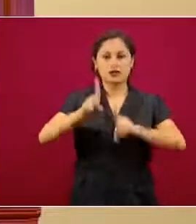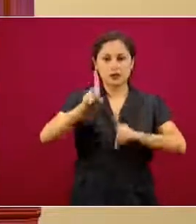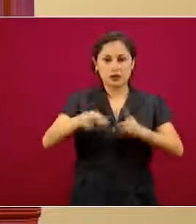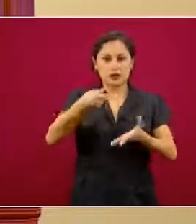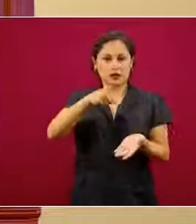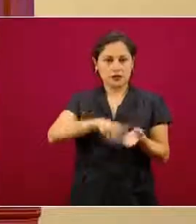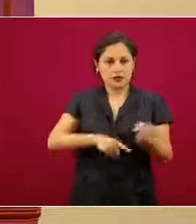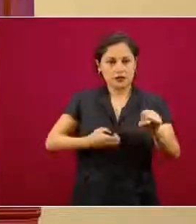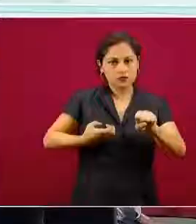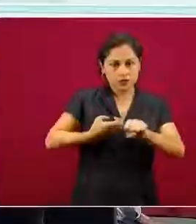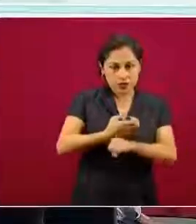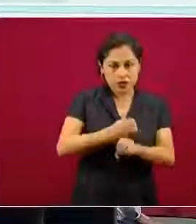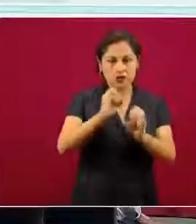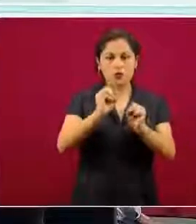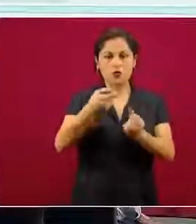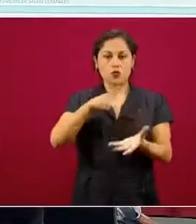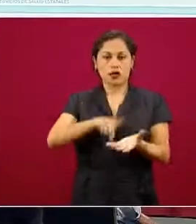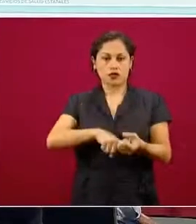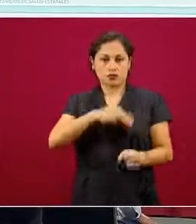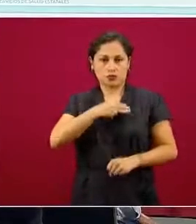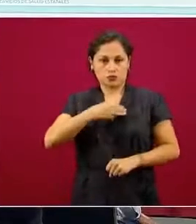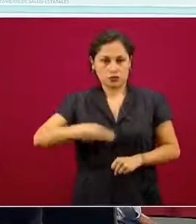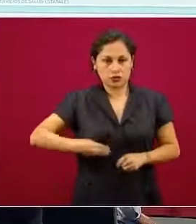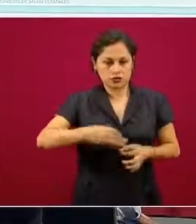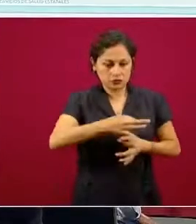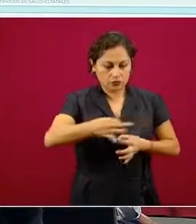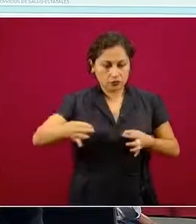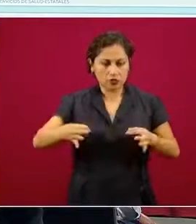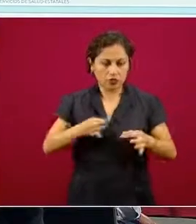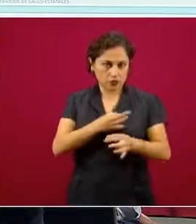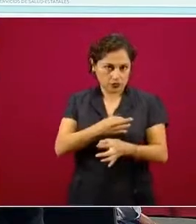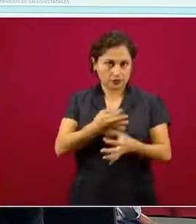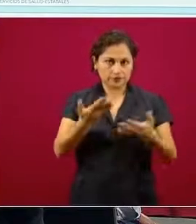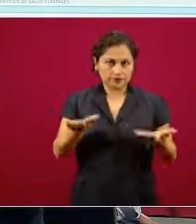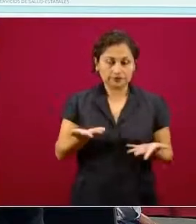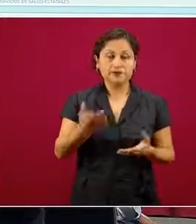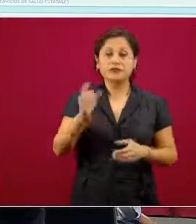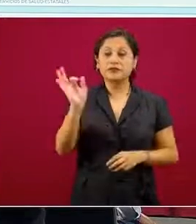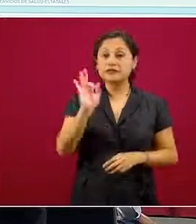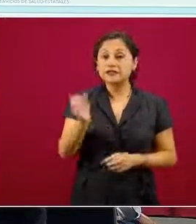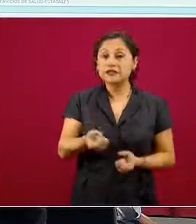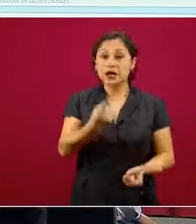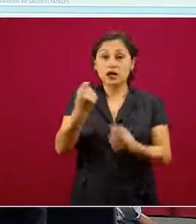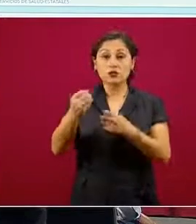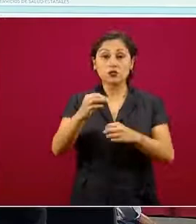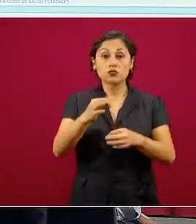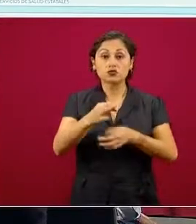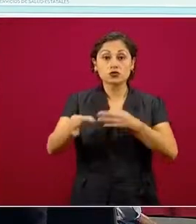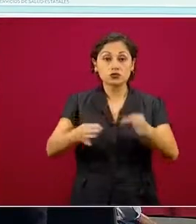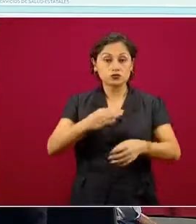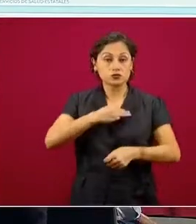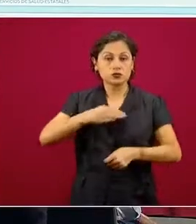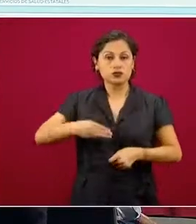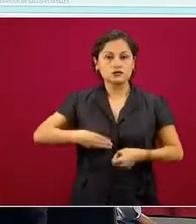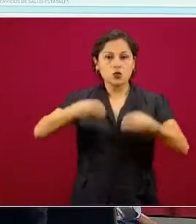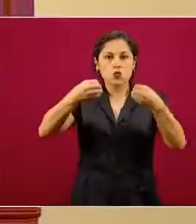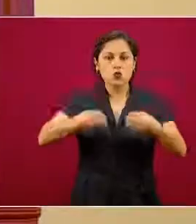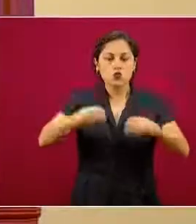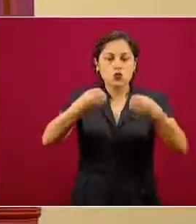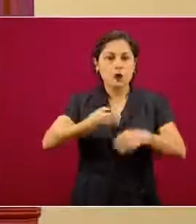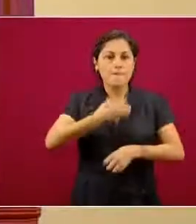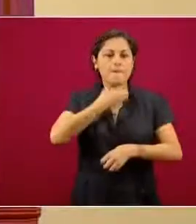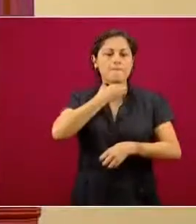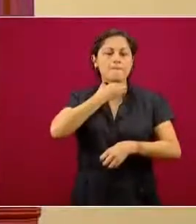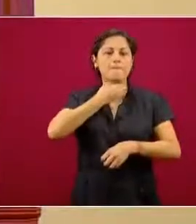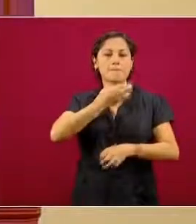nos encontremos. Y puede haber municipios que puedan estar más saturados, como también puede haber municipios que puedan estar con